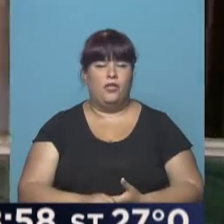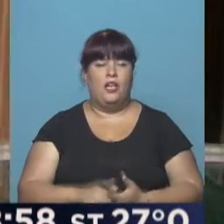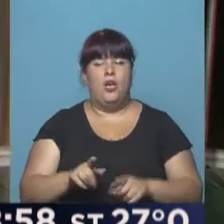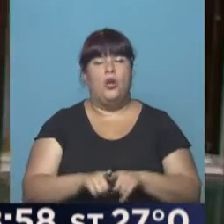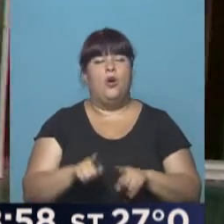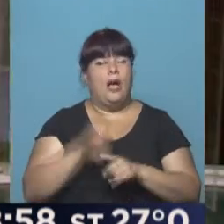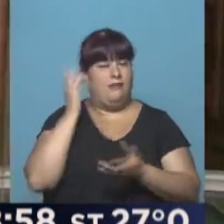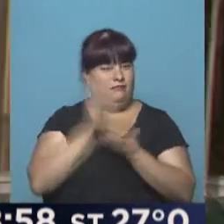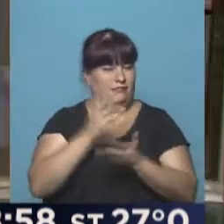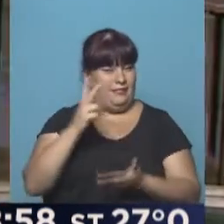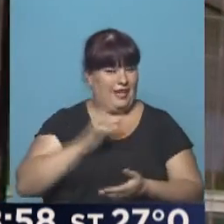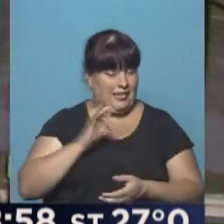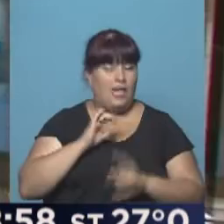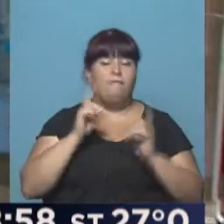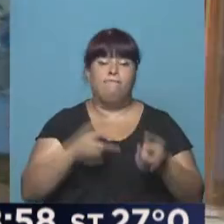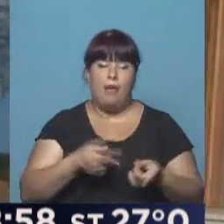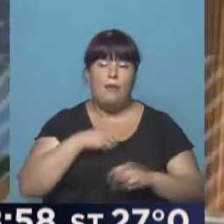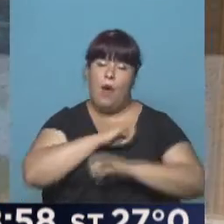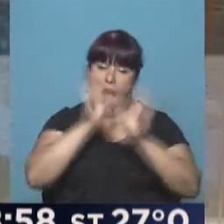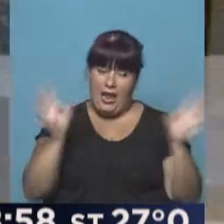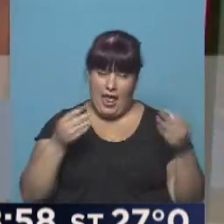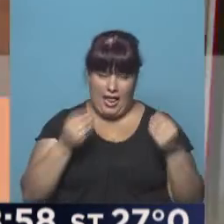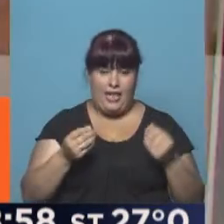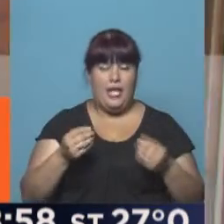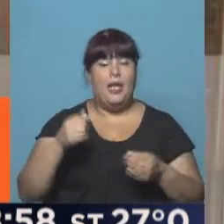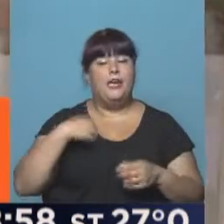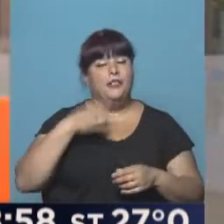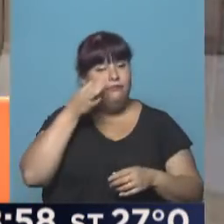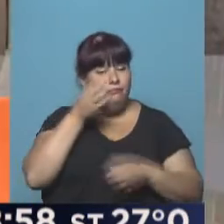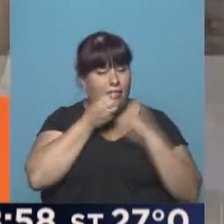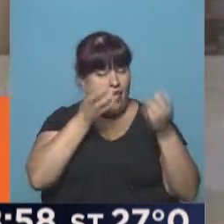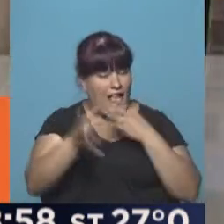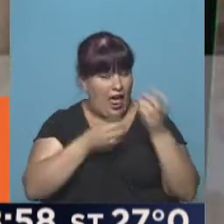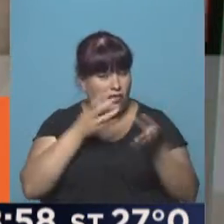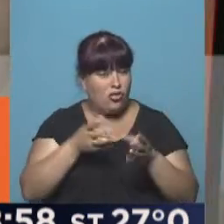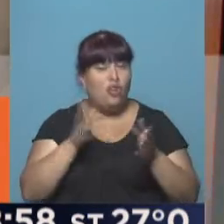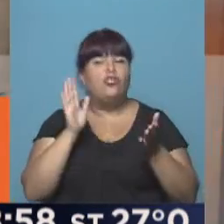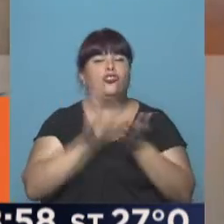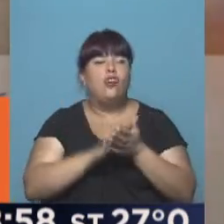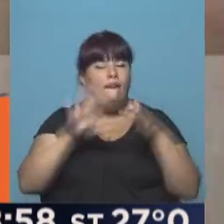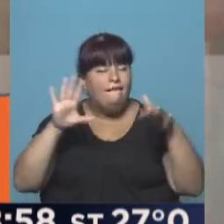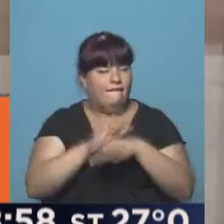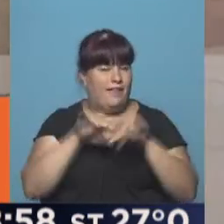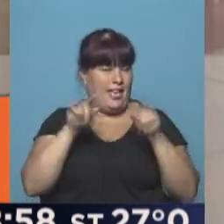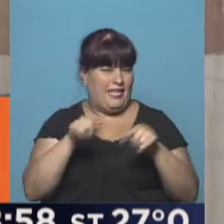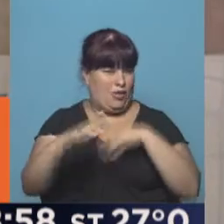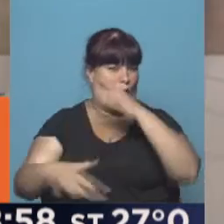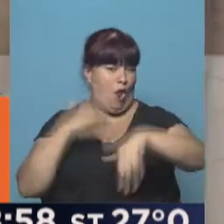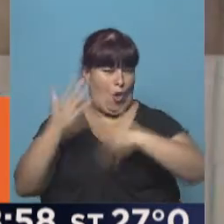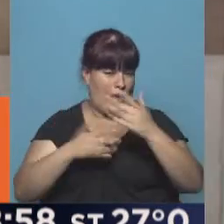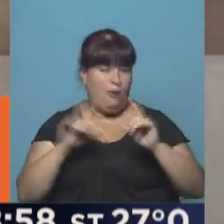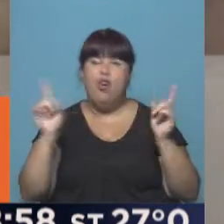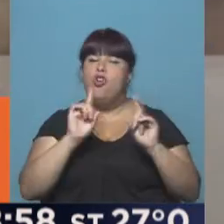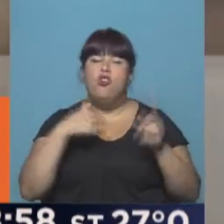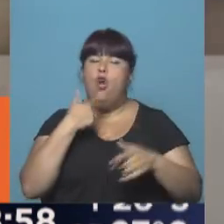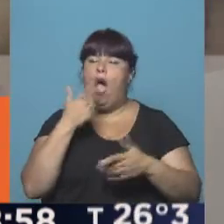diríamos, de pena. Y quiero aclarar de que mi testimonio estaba referido exactamente a los incidentes. No